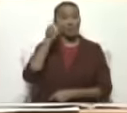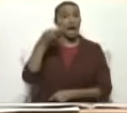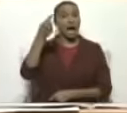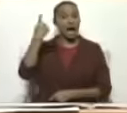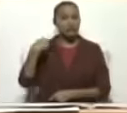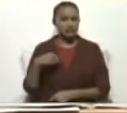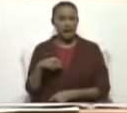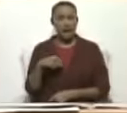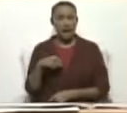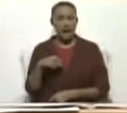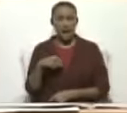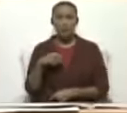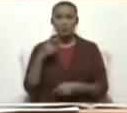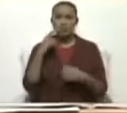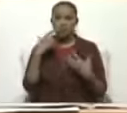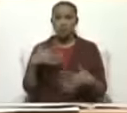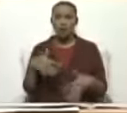hicieron,